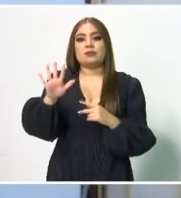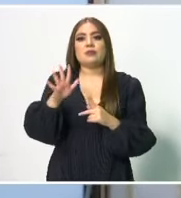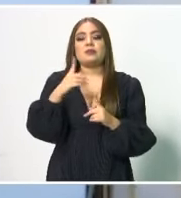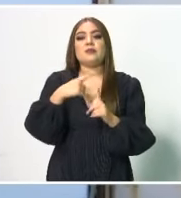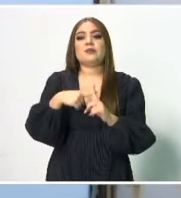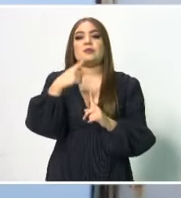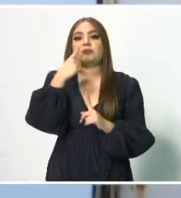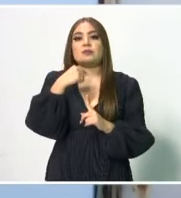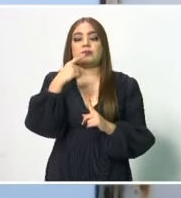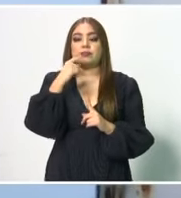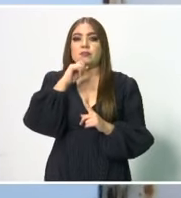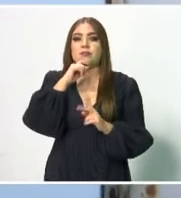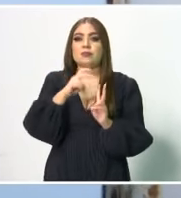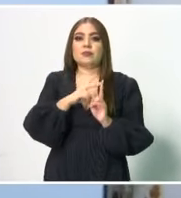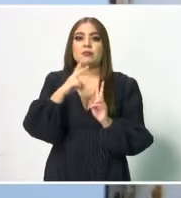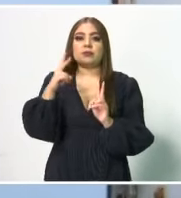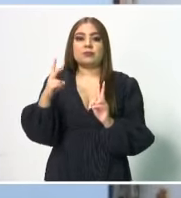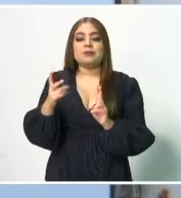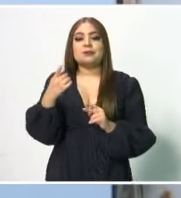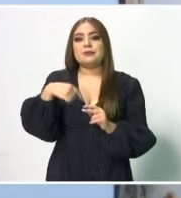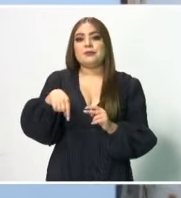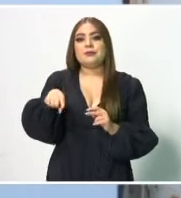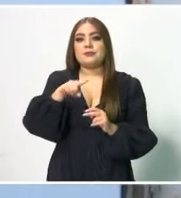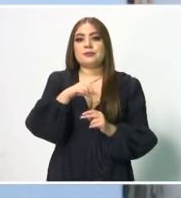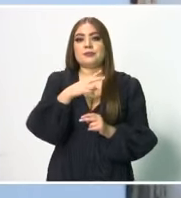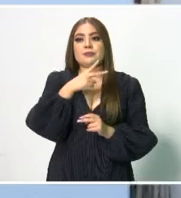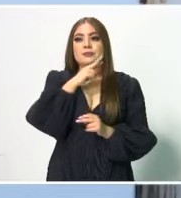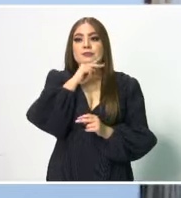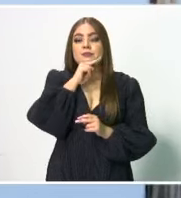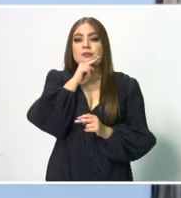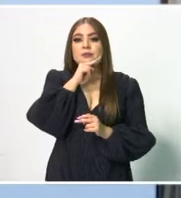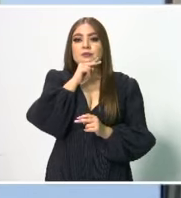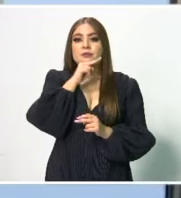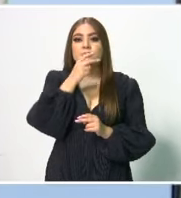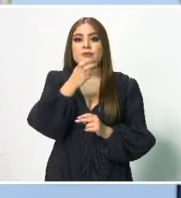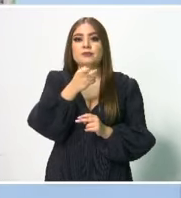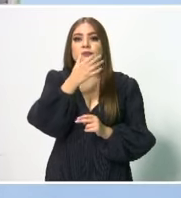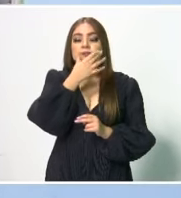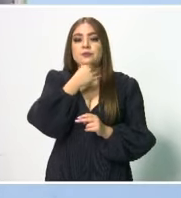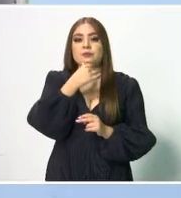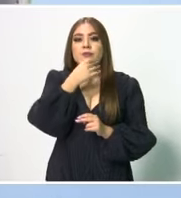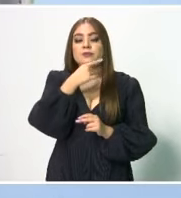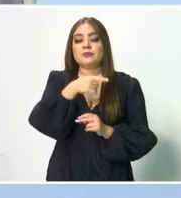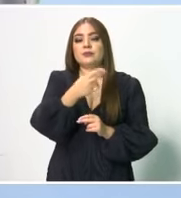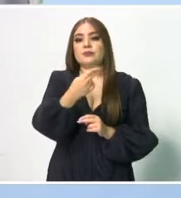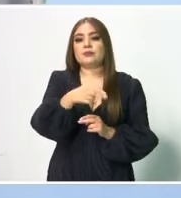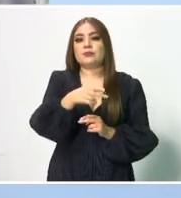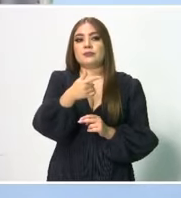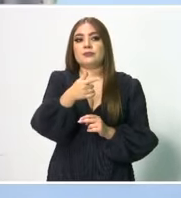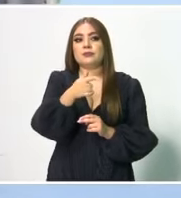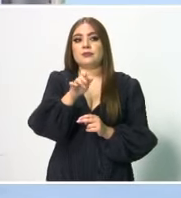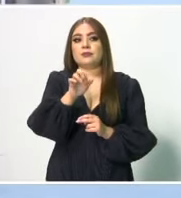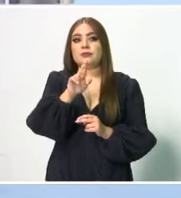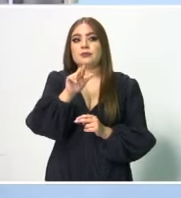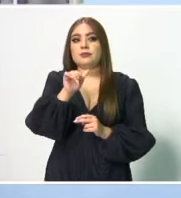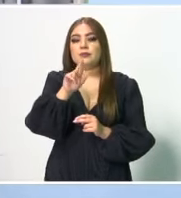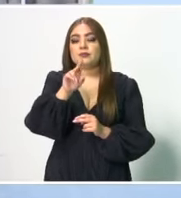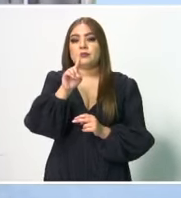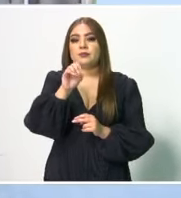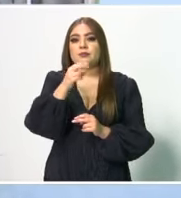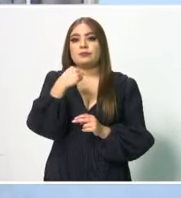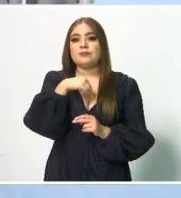alrededor pendientes y preocupados por la situación de este hombre que se llama Gerardo. Y pues estamos aquí a la espera de